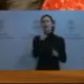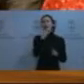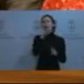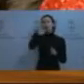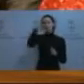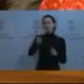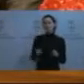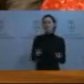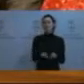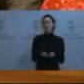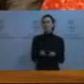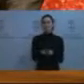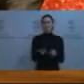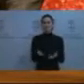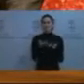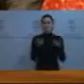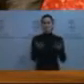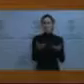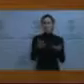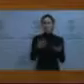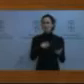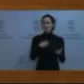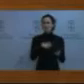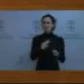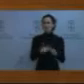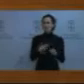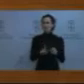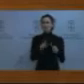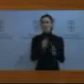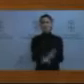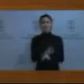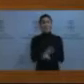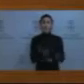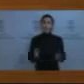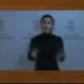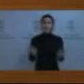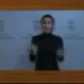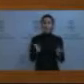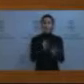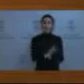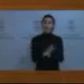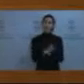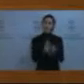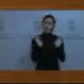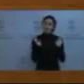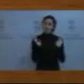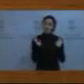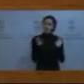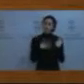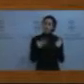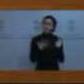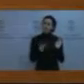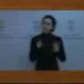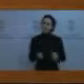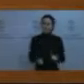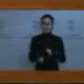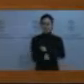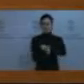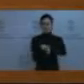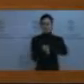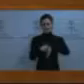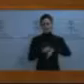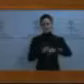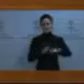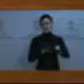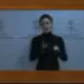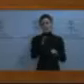una estracanada política. O es un juego, que también puede ser un juego porque